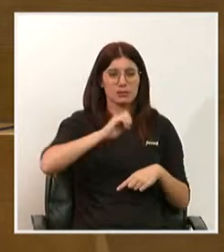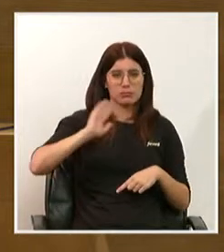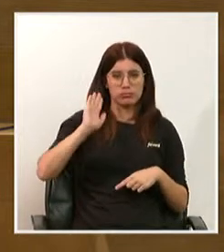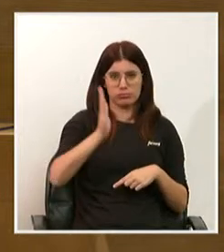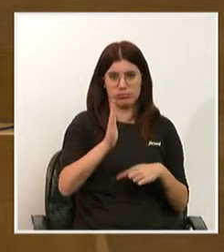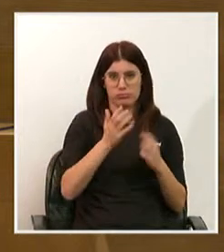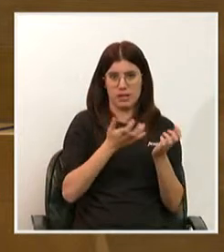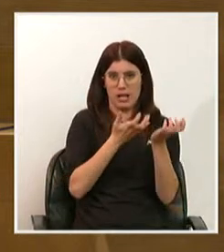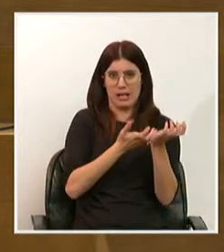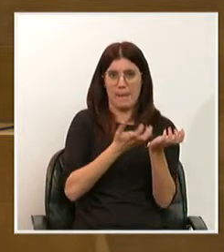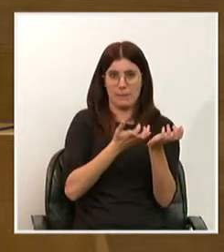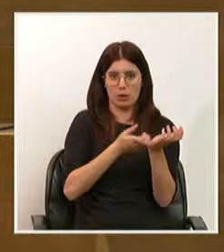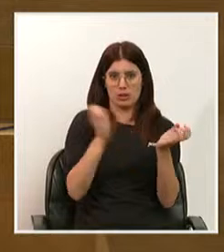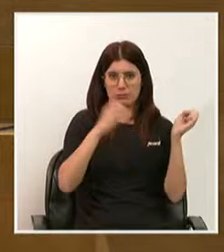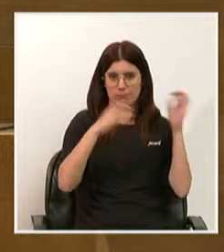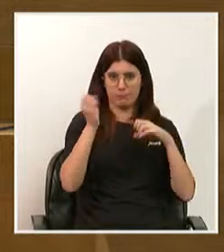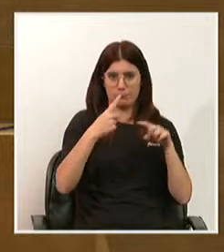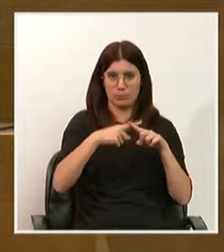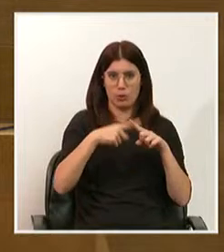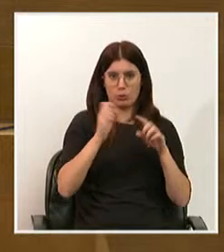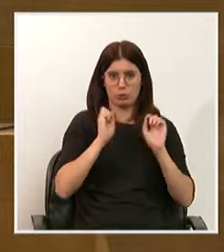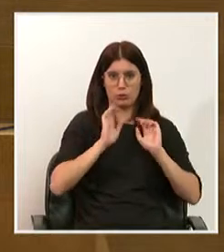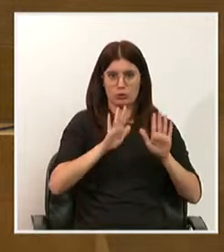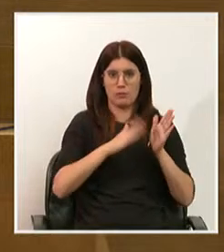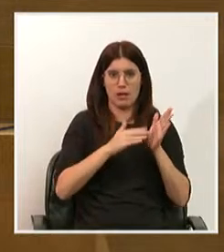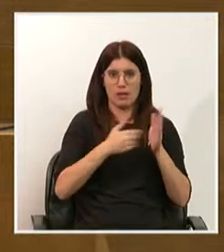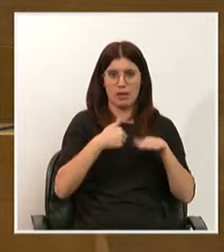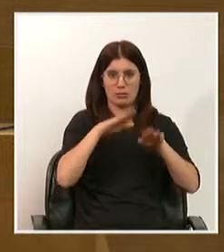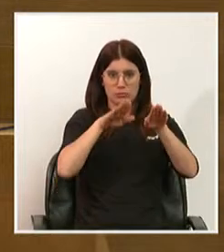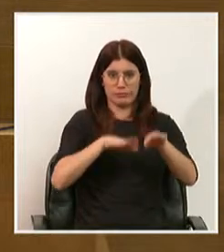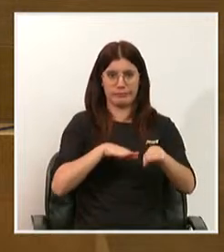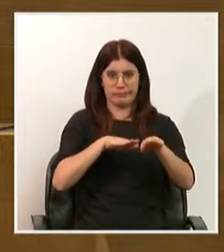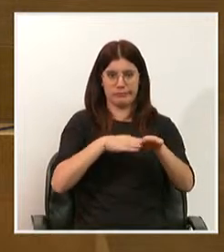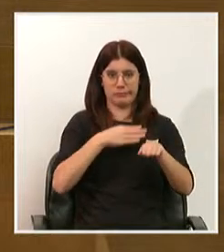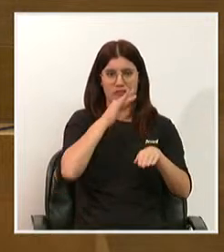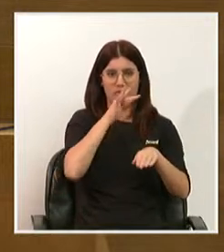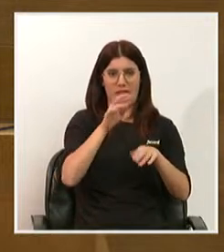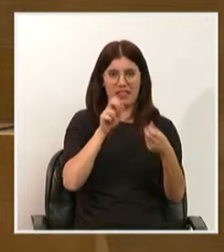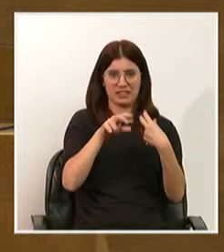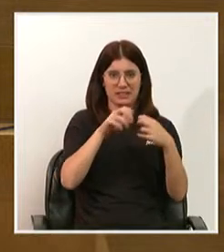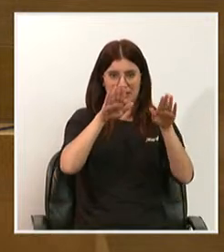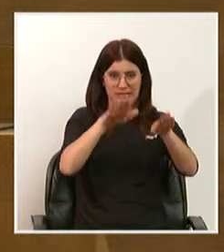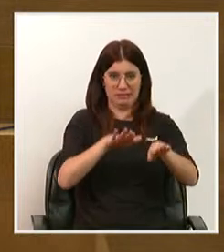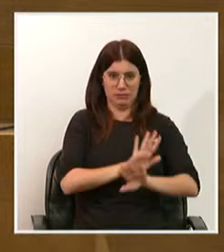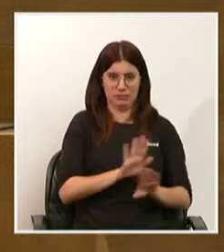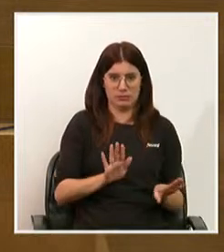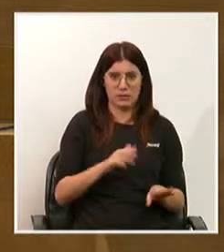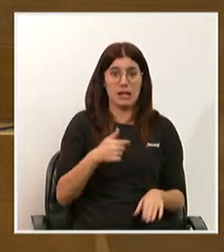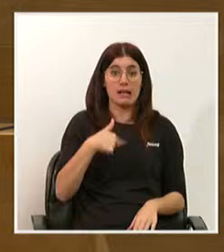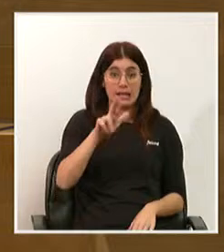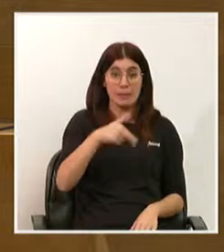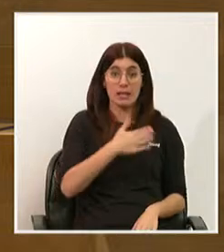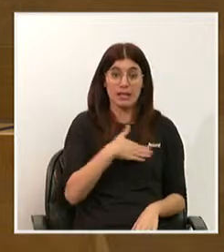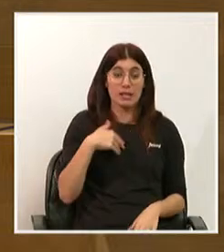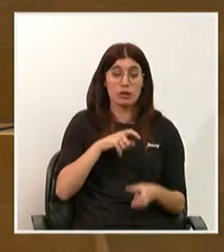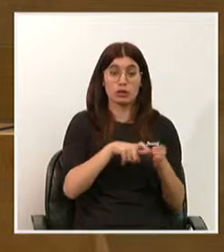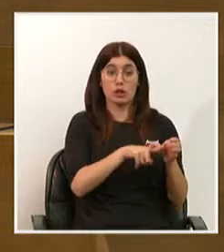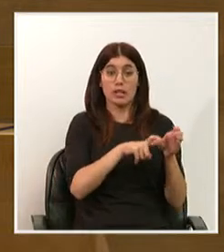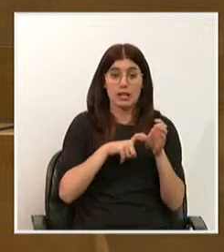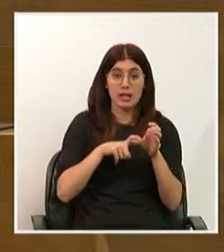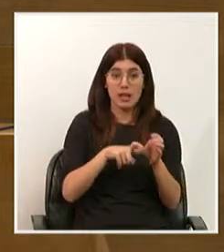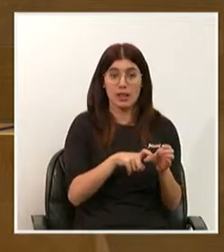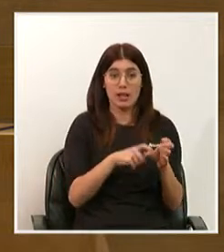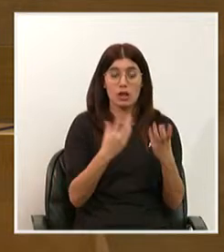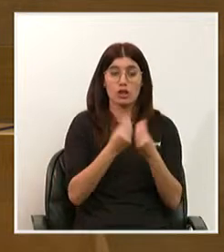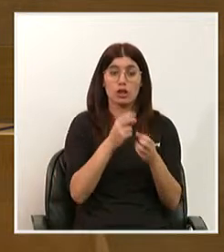han deu valci ener Frances y Mostrar la solidar